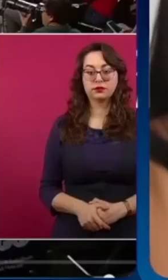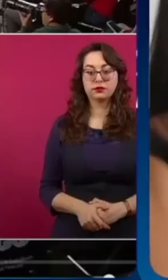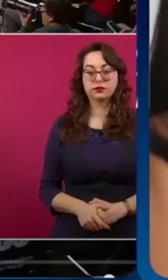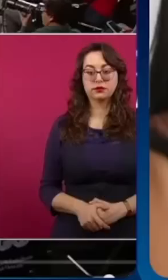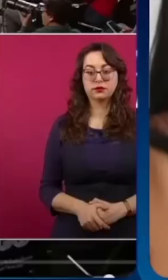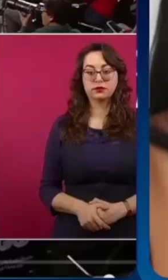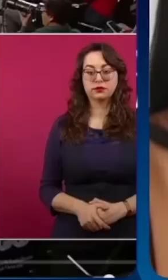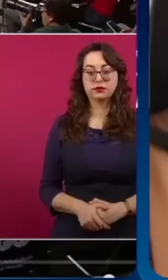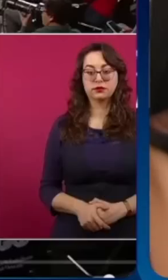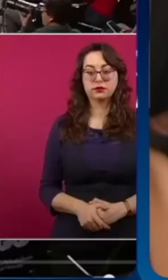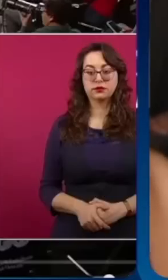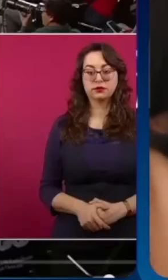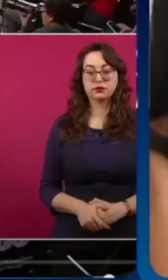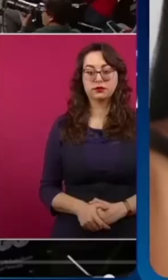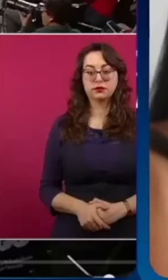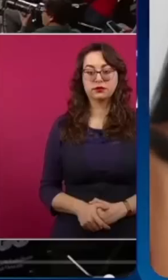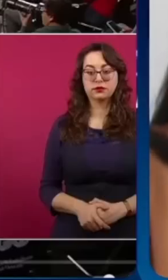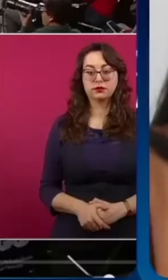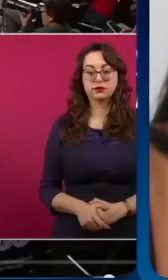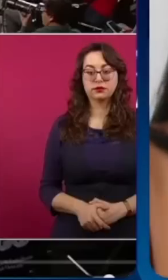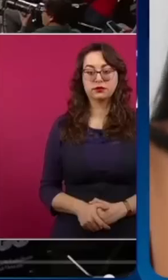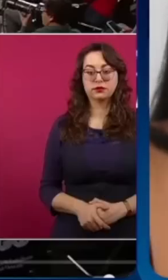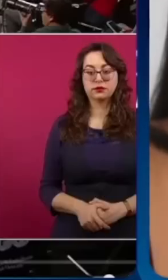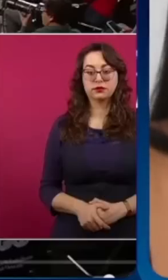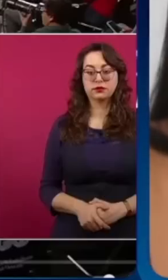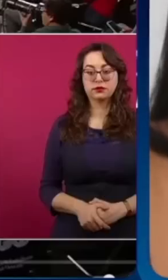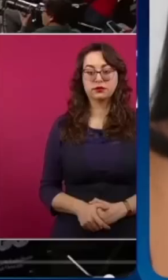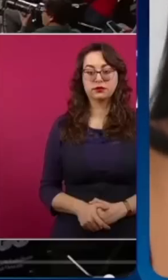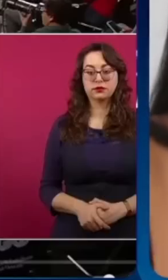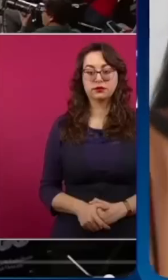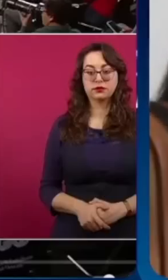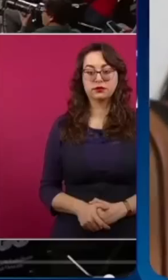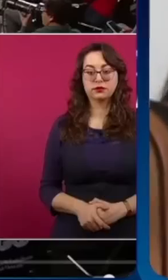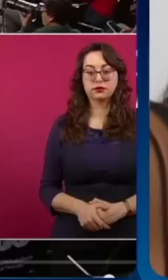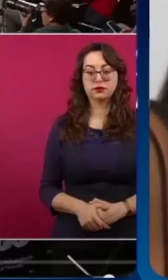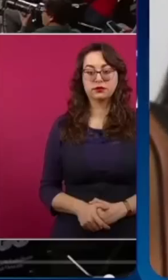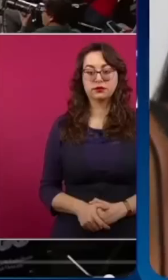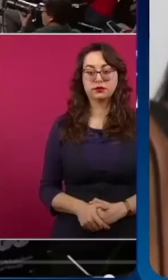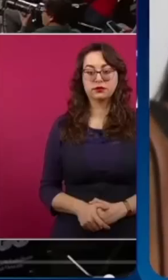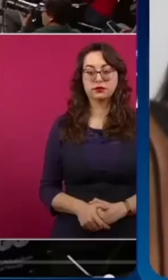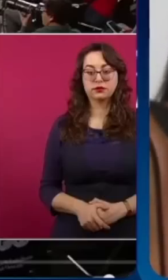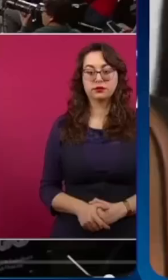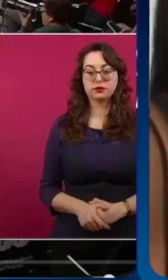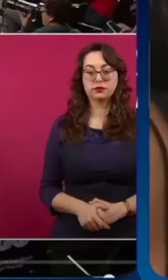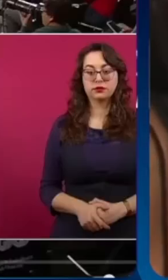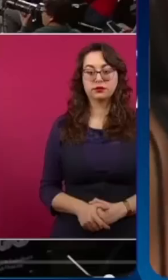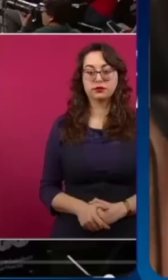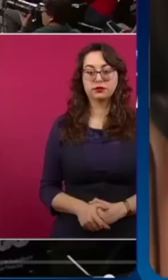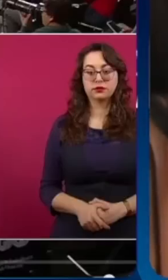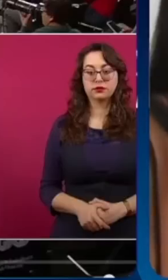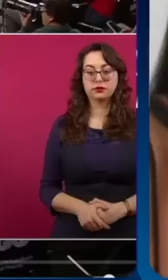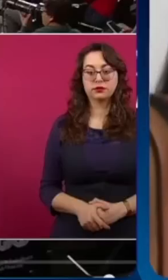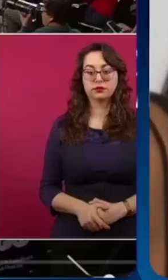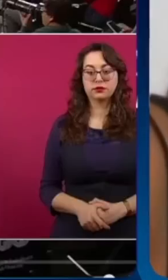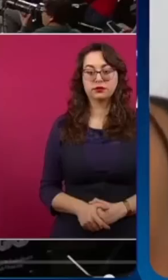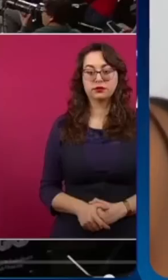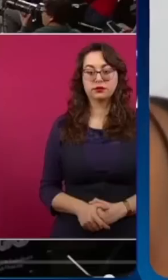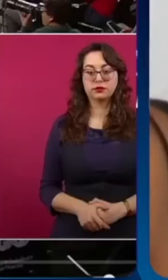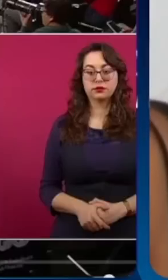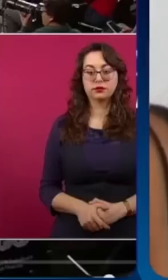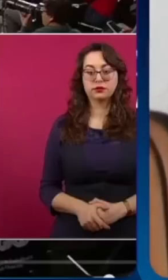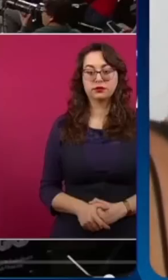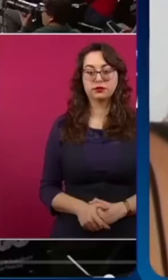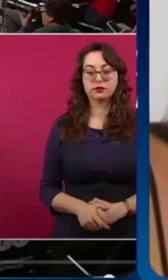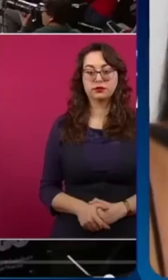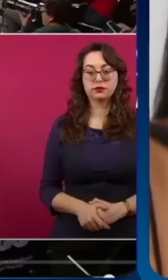que siguen congeladas por jueces porque hay temas de narco, deberían también, y con todo el respeto, pero deberían